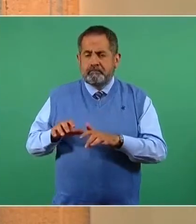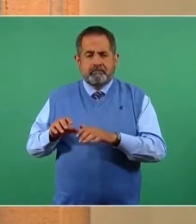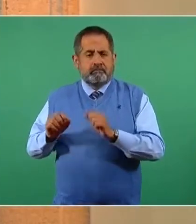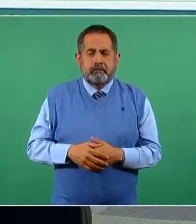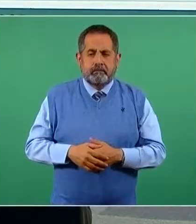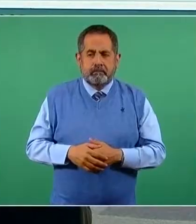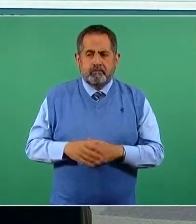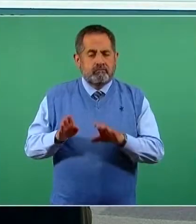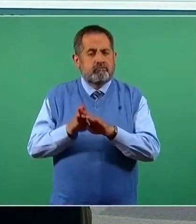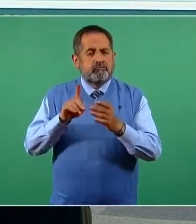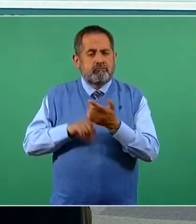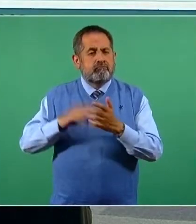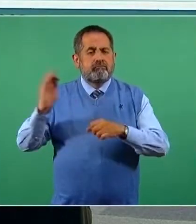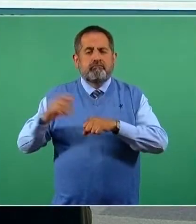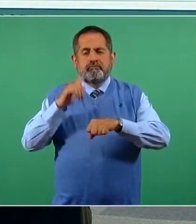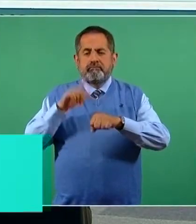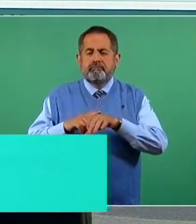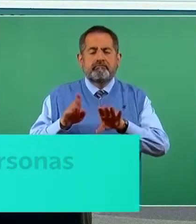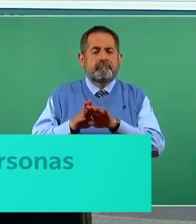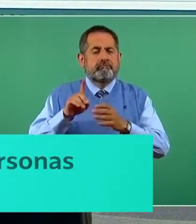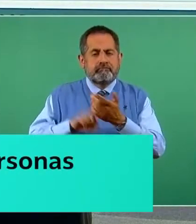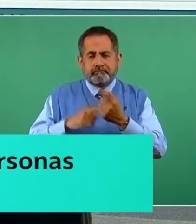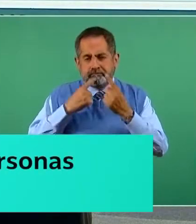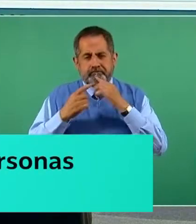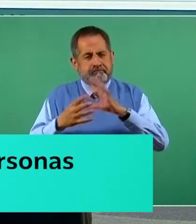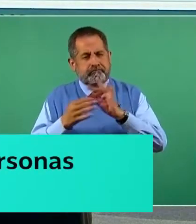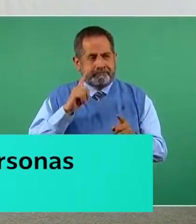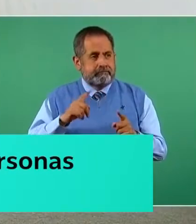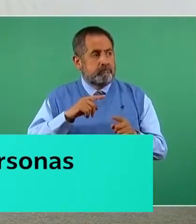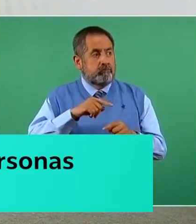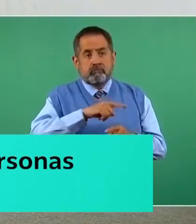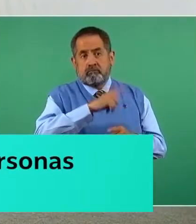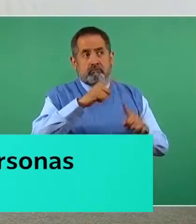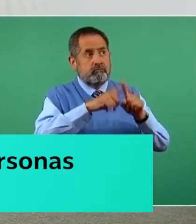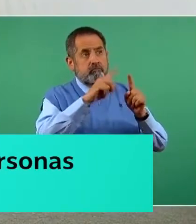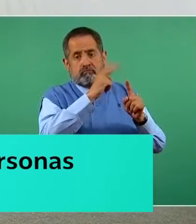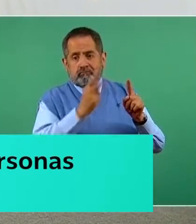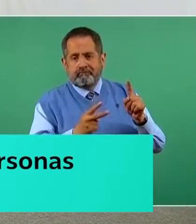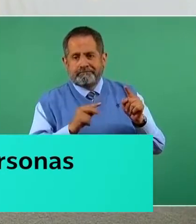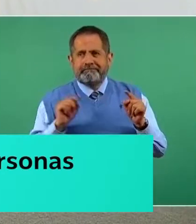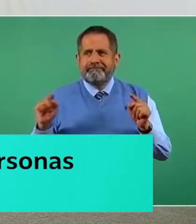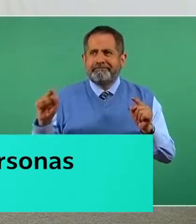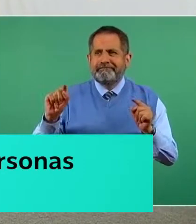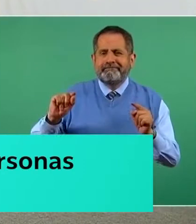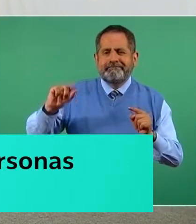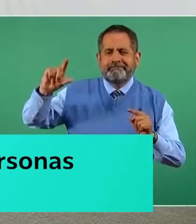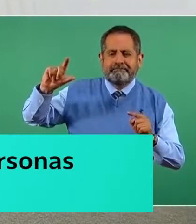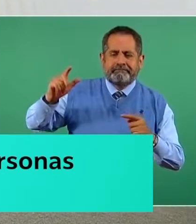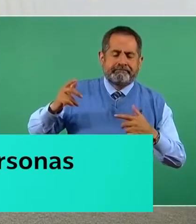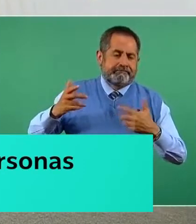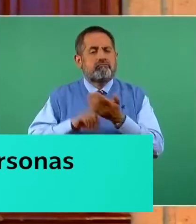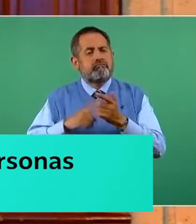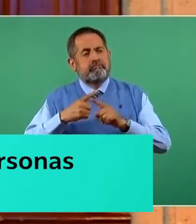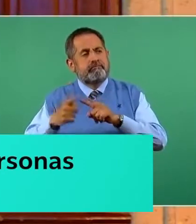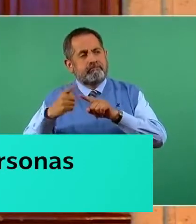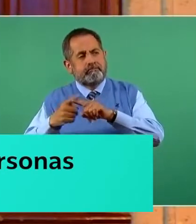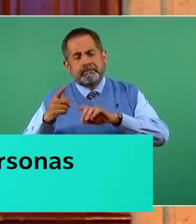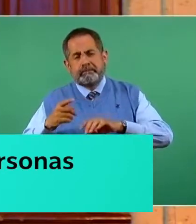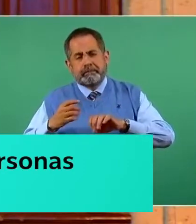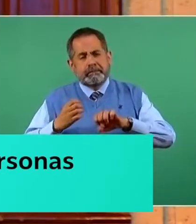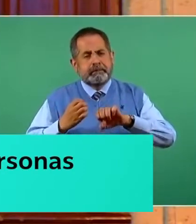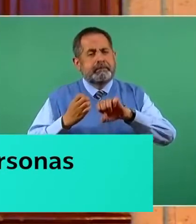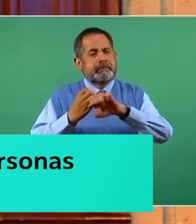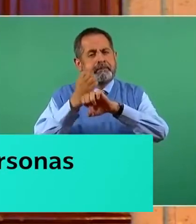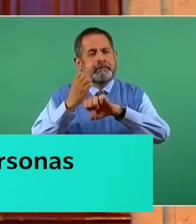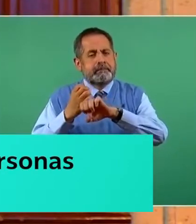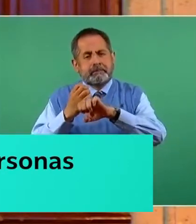de 227 mil 849 decesos en lo que va de la pandemia de acuerdo a datos actualizados de la secretaria de salud